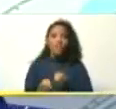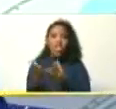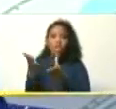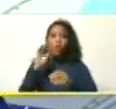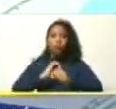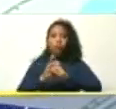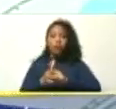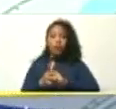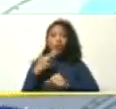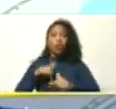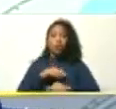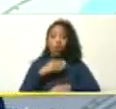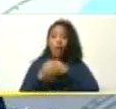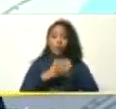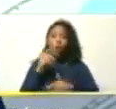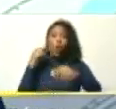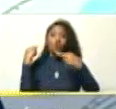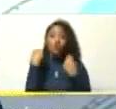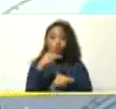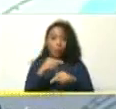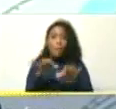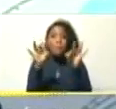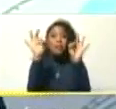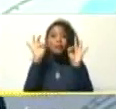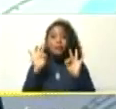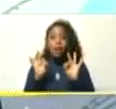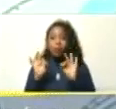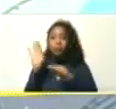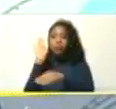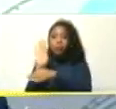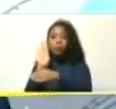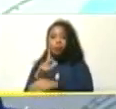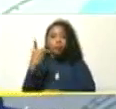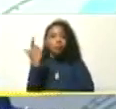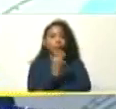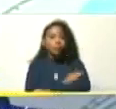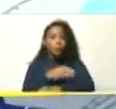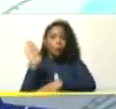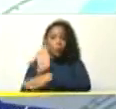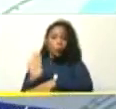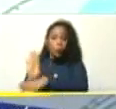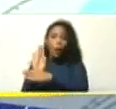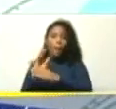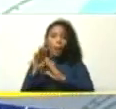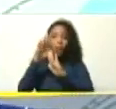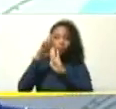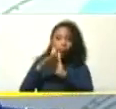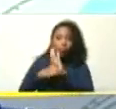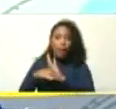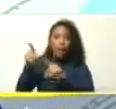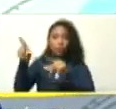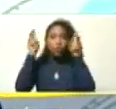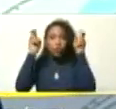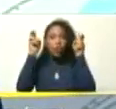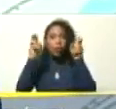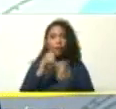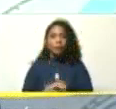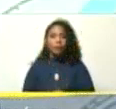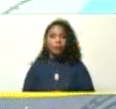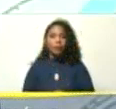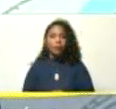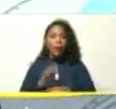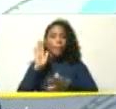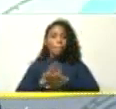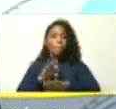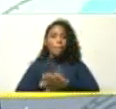y estamos tomando medidas especiales para la vacunación y los cuidados para bajar esos casos.